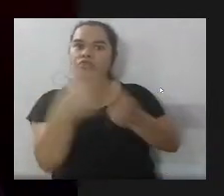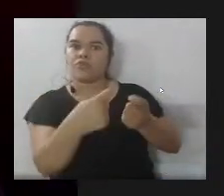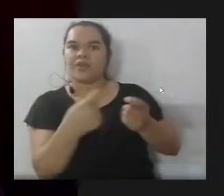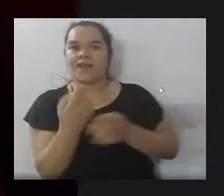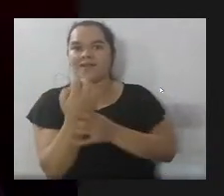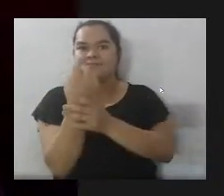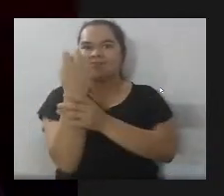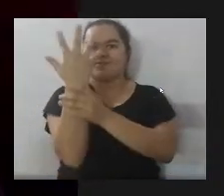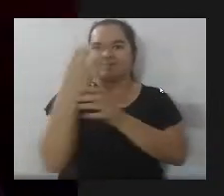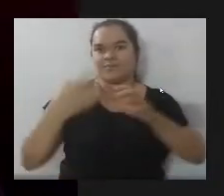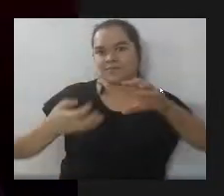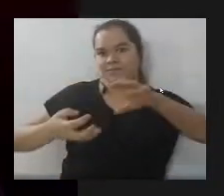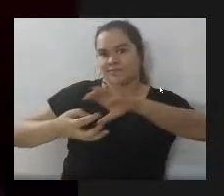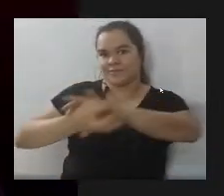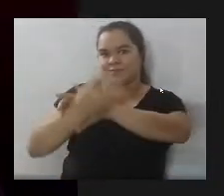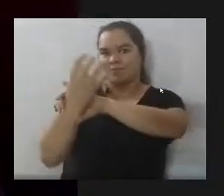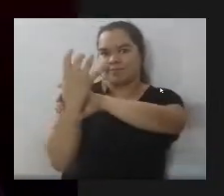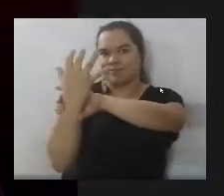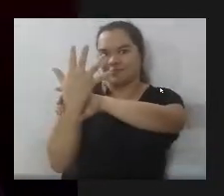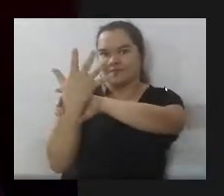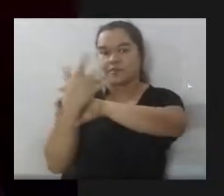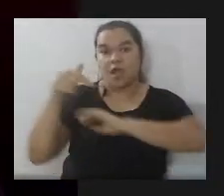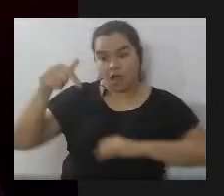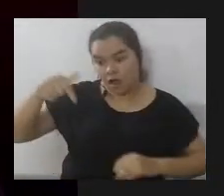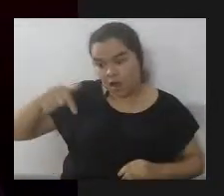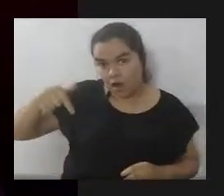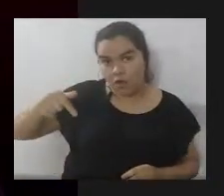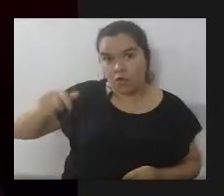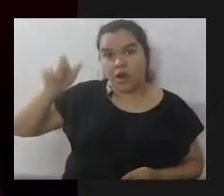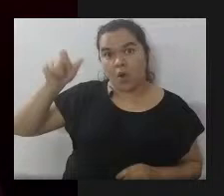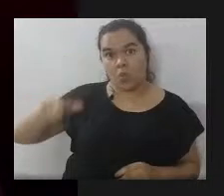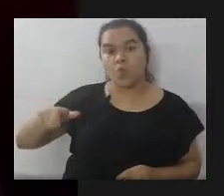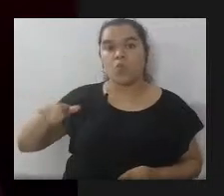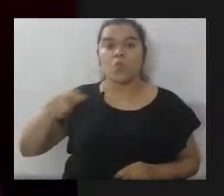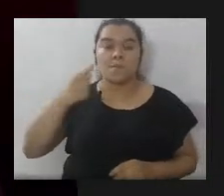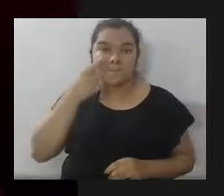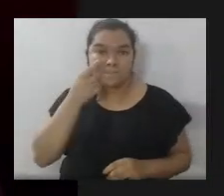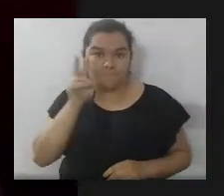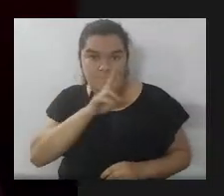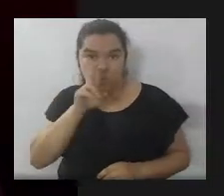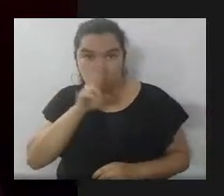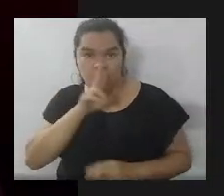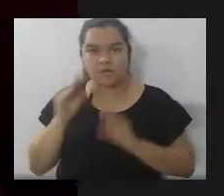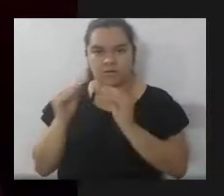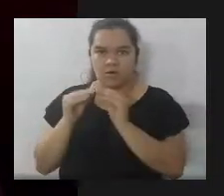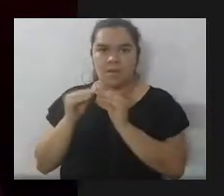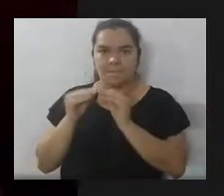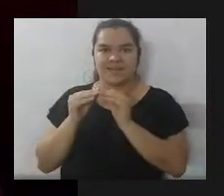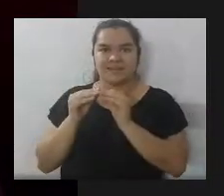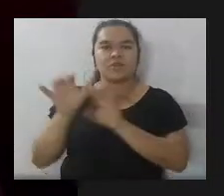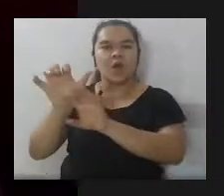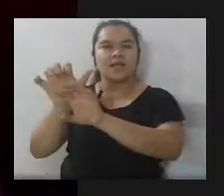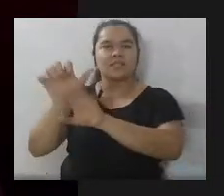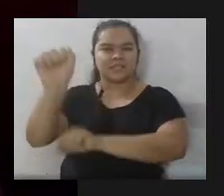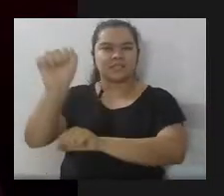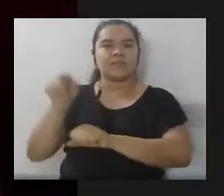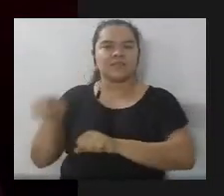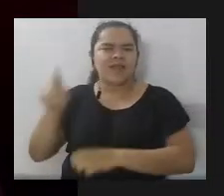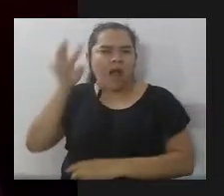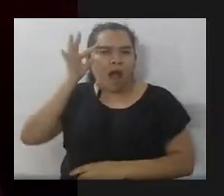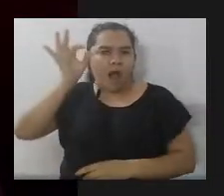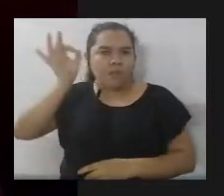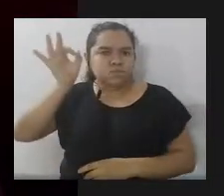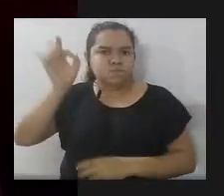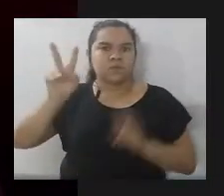Actualmente hay una compañera, una chica que se está por recibir, que está con todos esos conocimientos